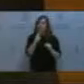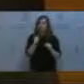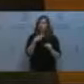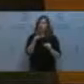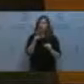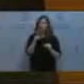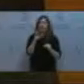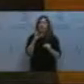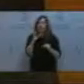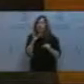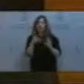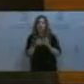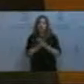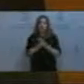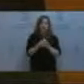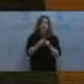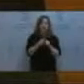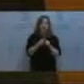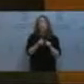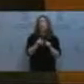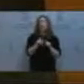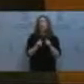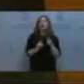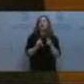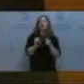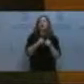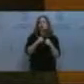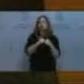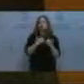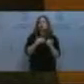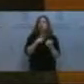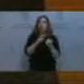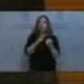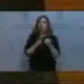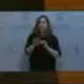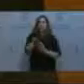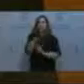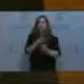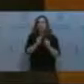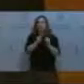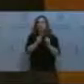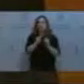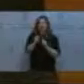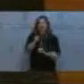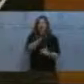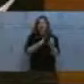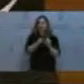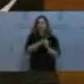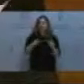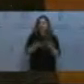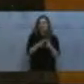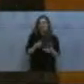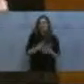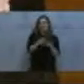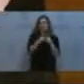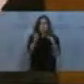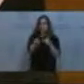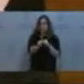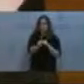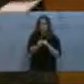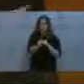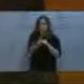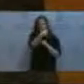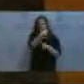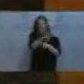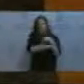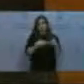combustibles sólidos. Yo lo que les pido es que no enrede a los asturianos. Enrede a sus socios de la izquierda todo lo que quieran